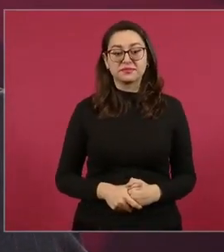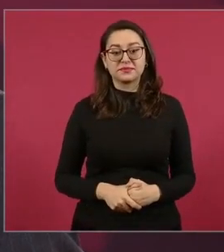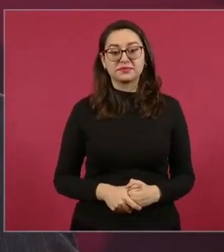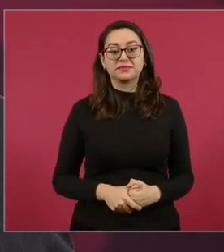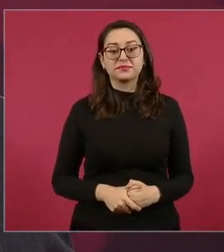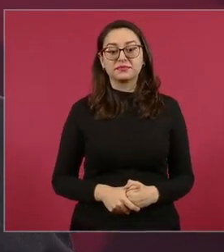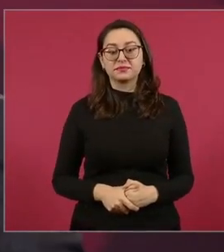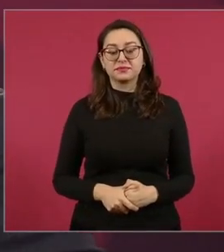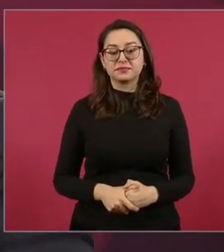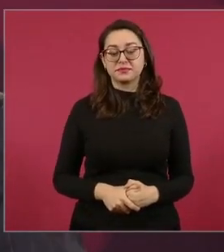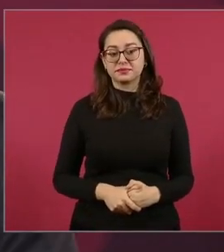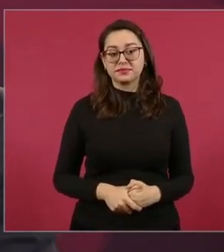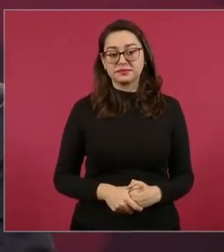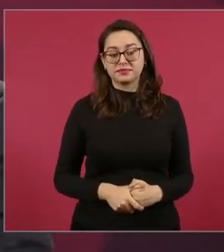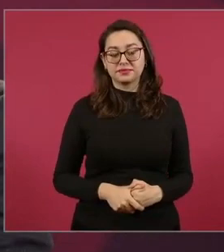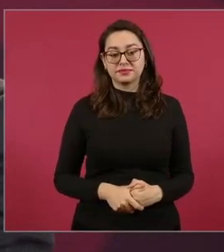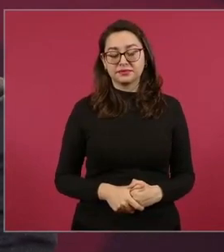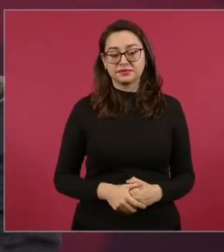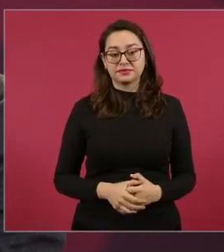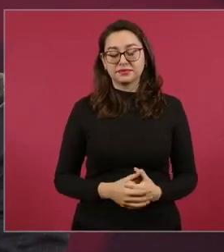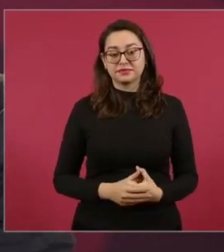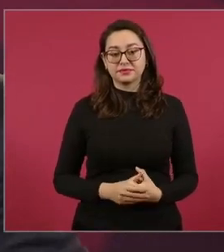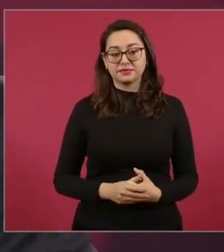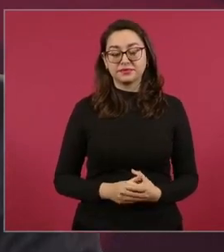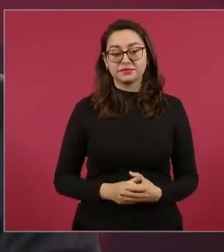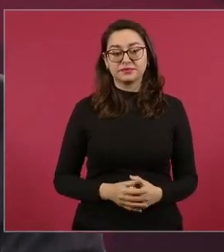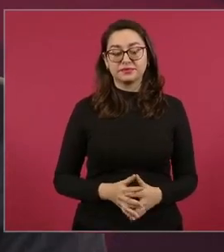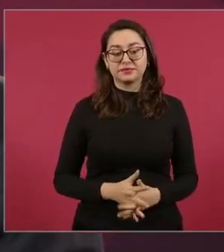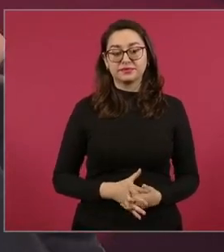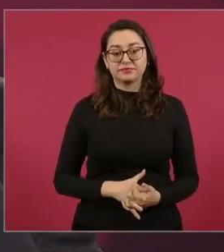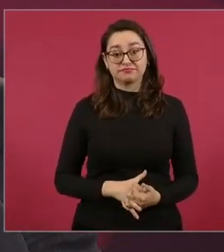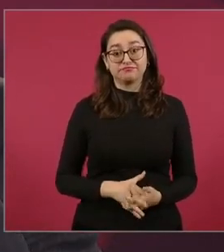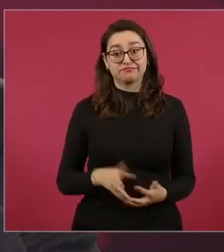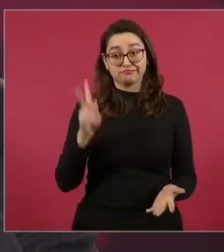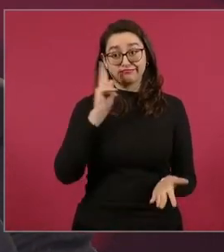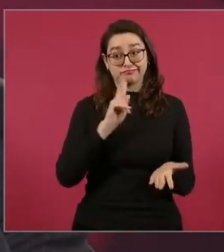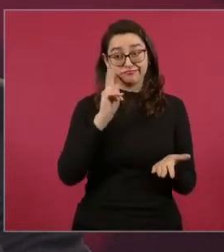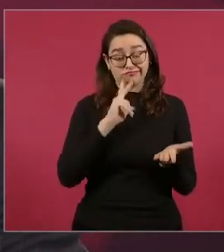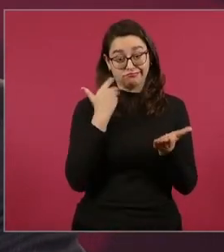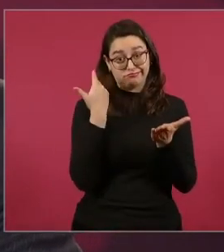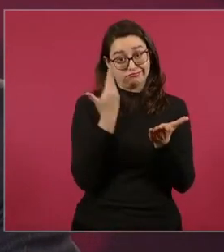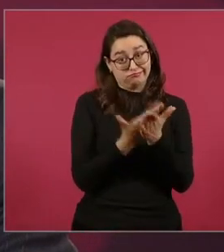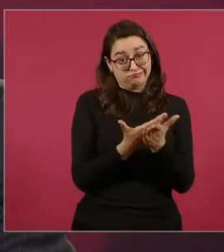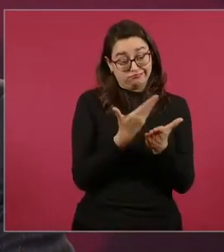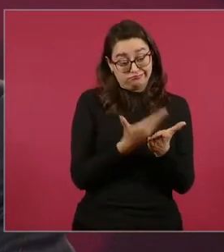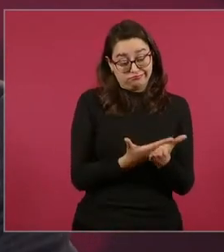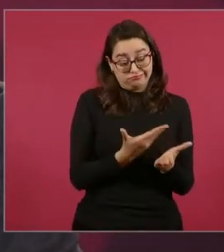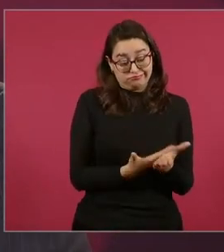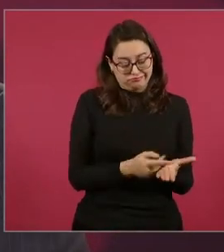Y no tengo confianza porque tengo pruebas.